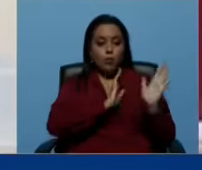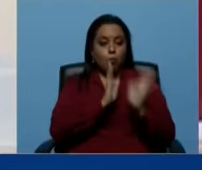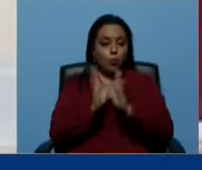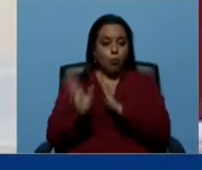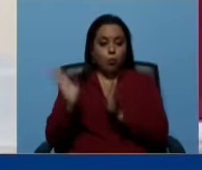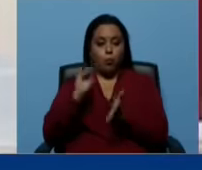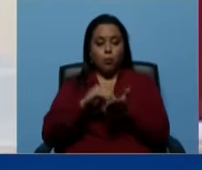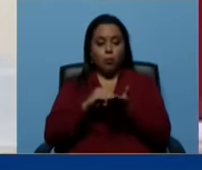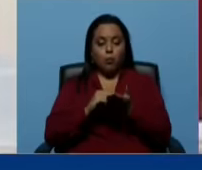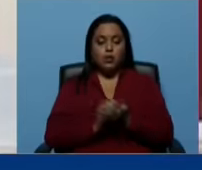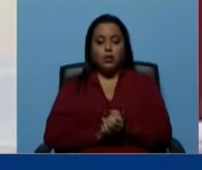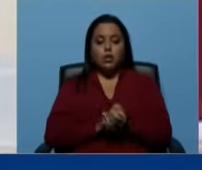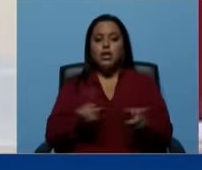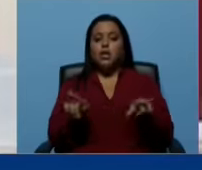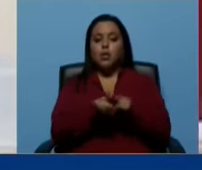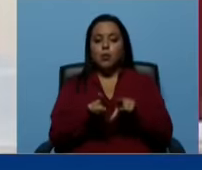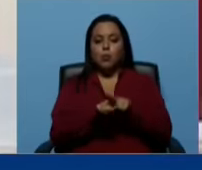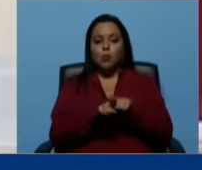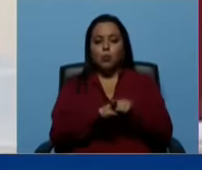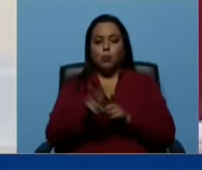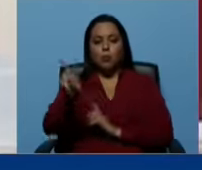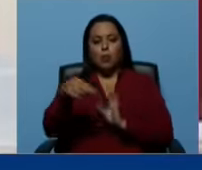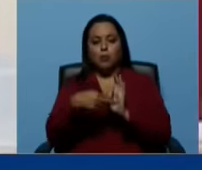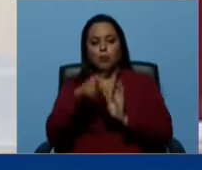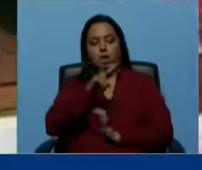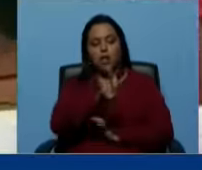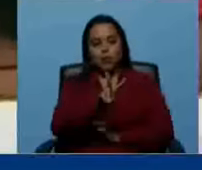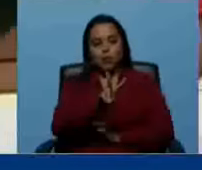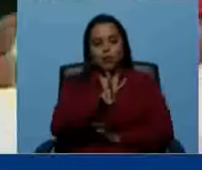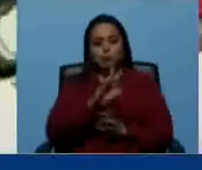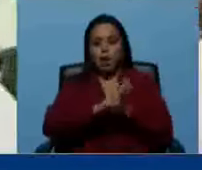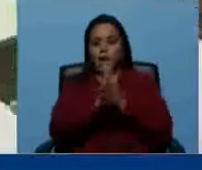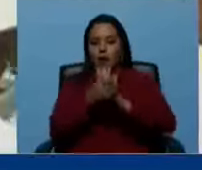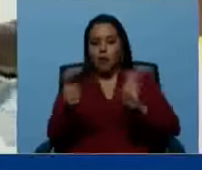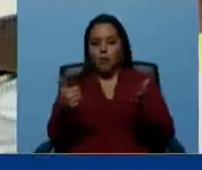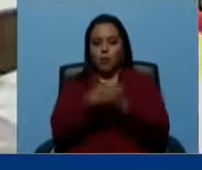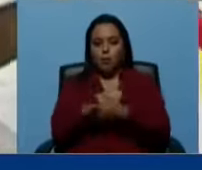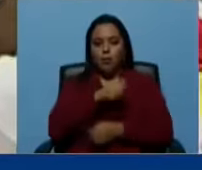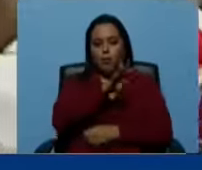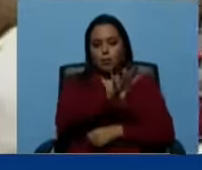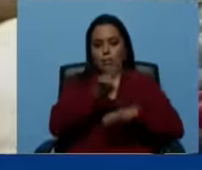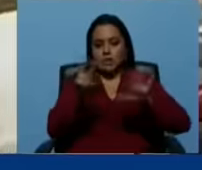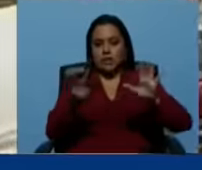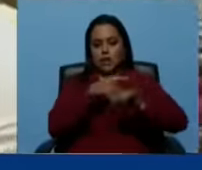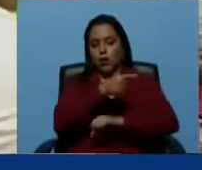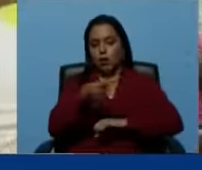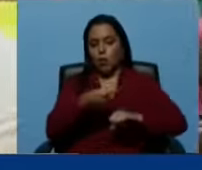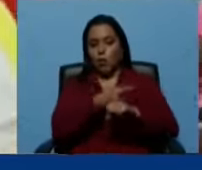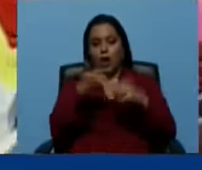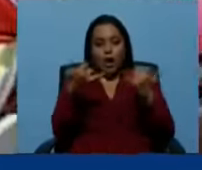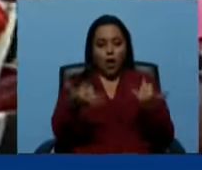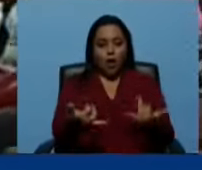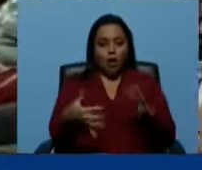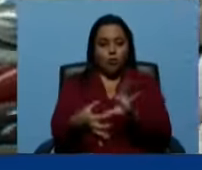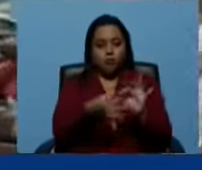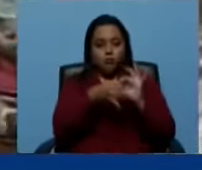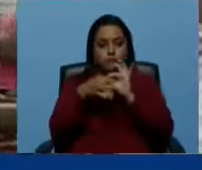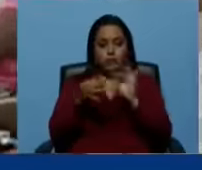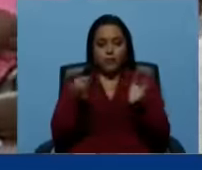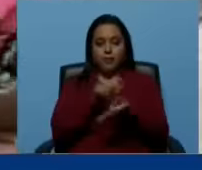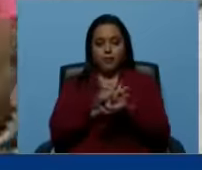igual que en el 2002 derrotamos el golpe de Estado en 47 horas. Esta vez con la unión